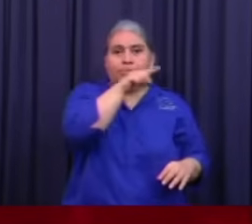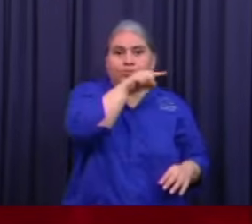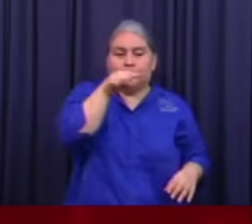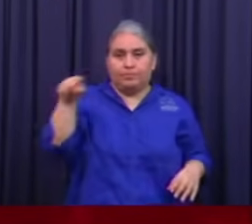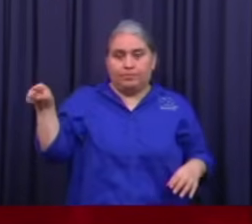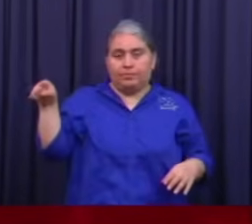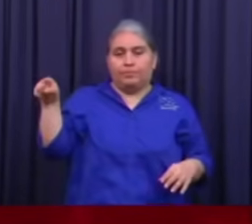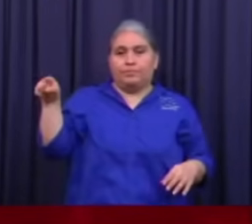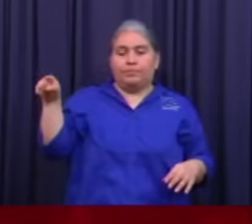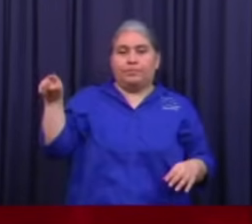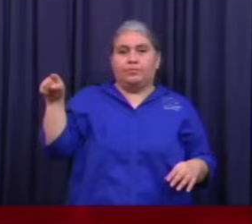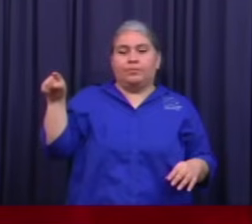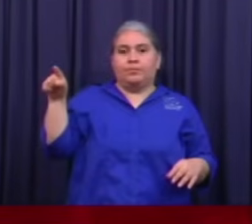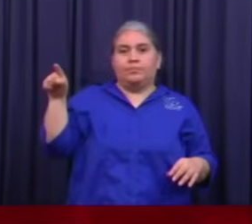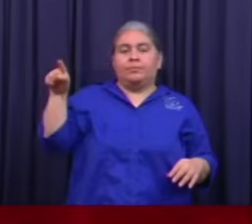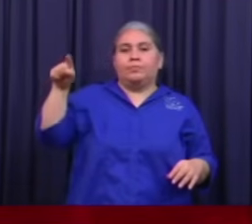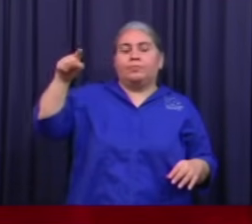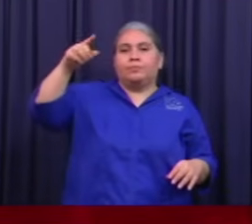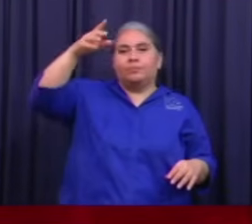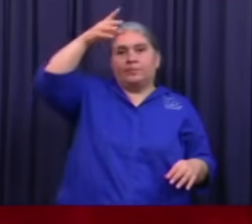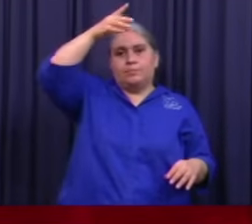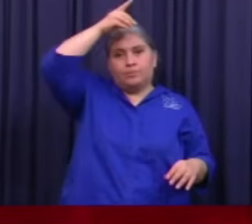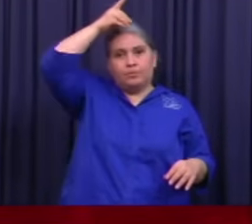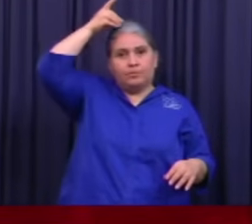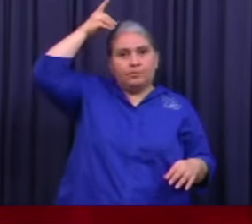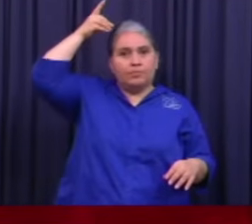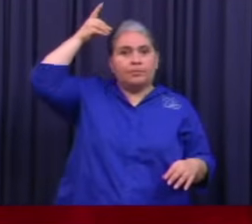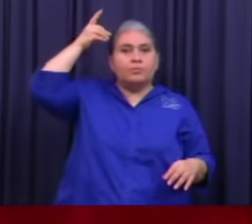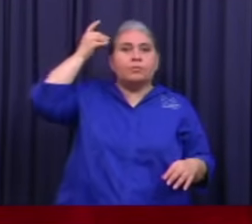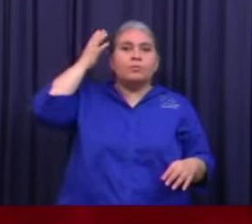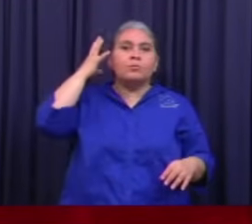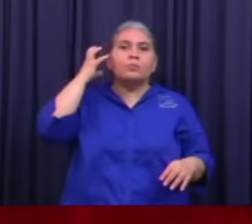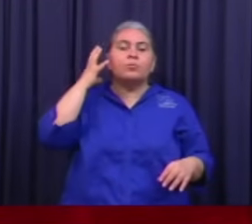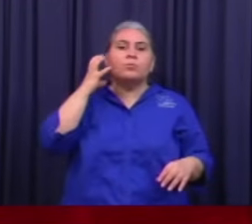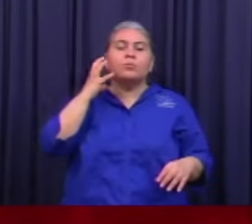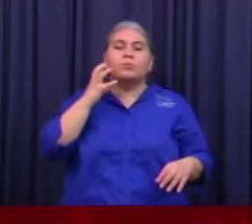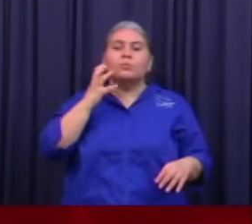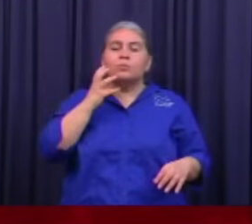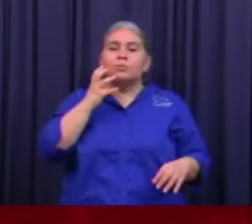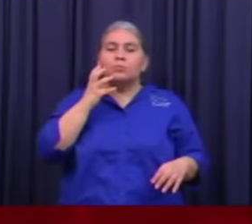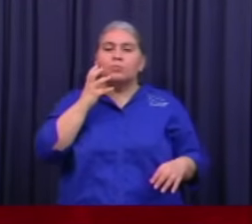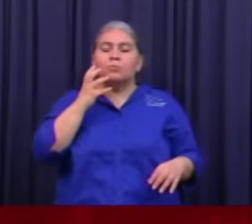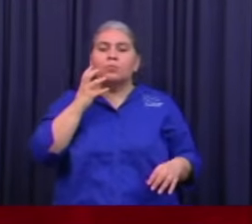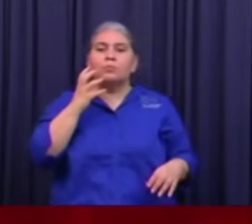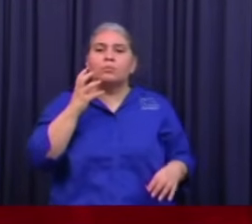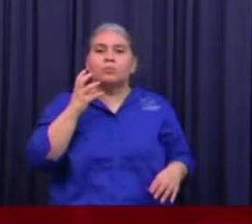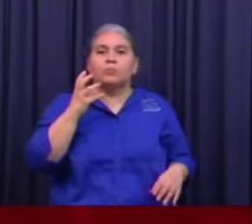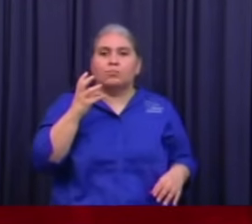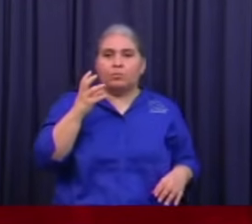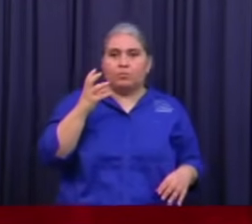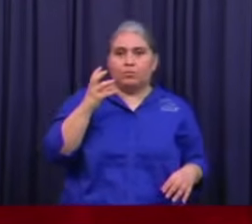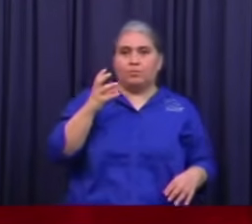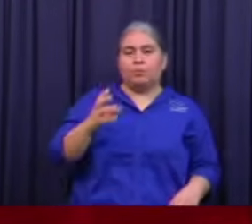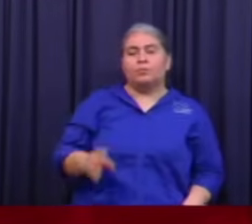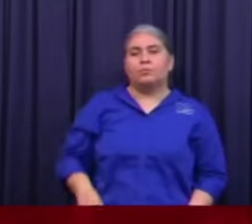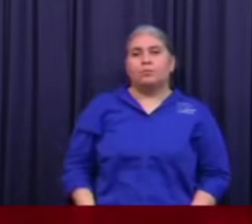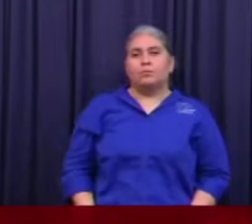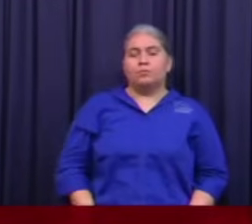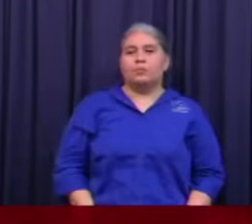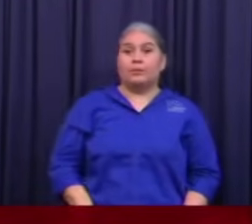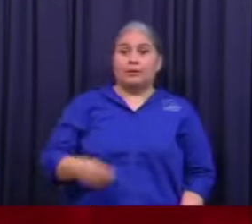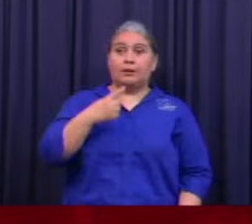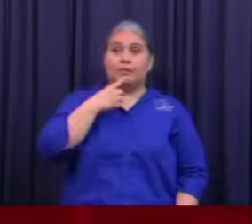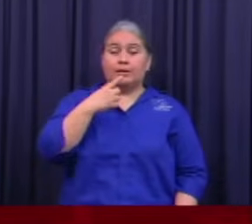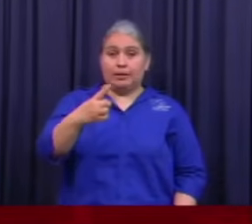25 haz de saber y entender Daniel que